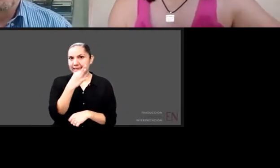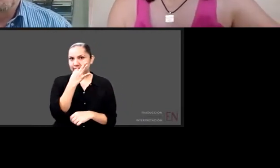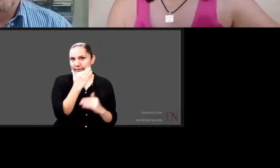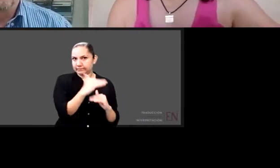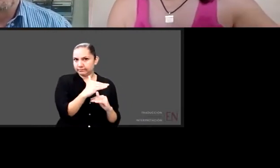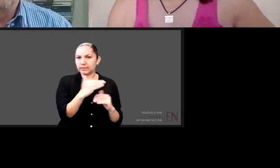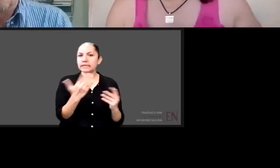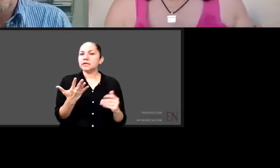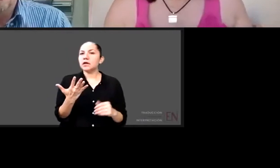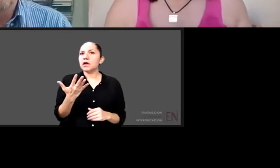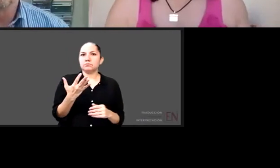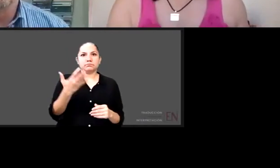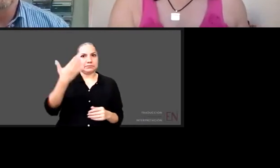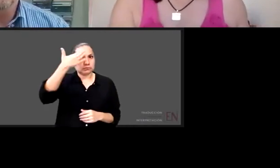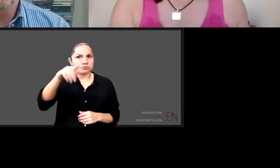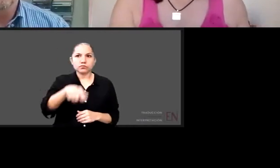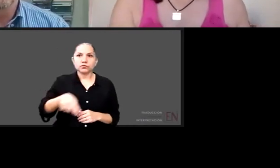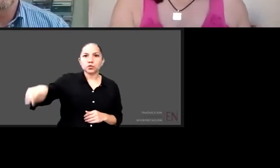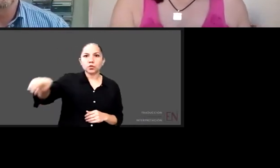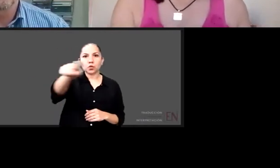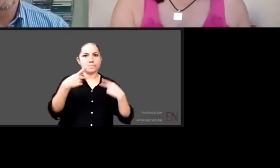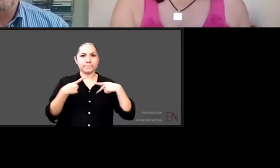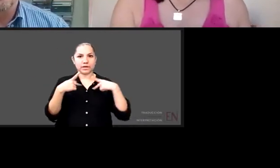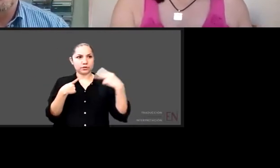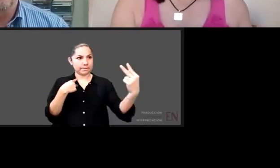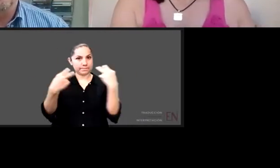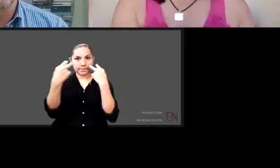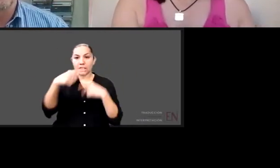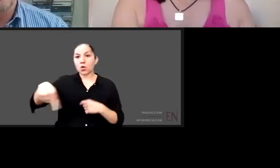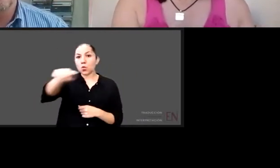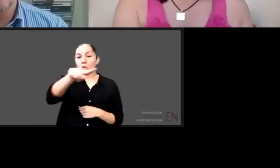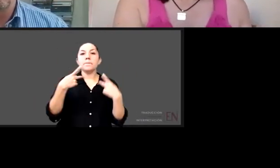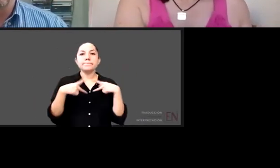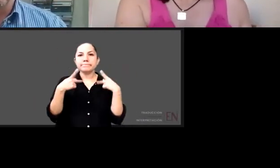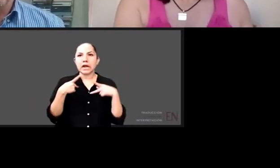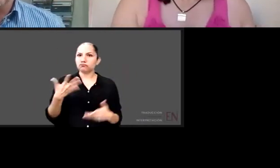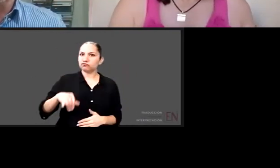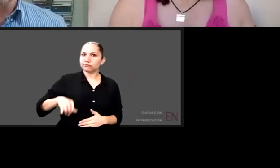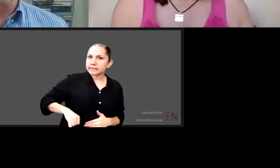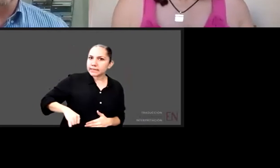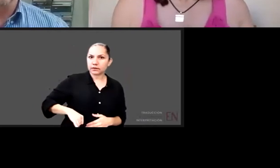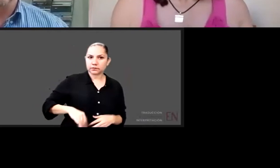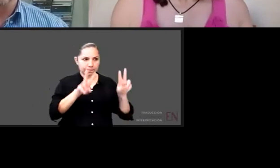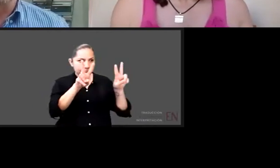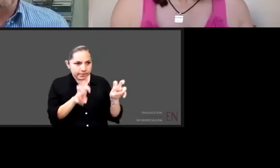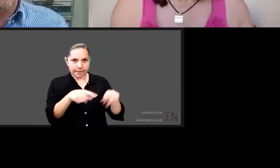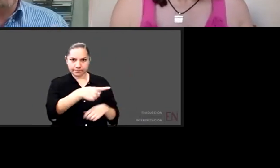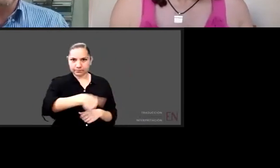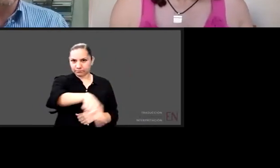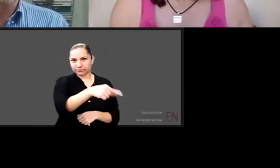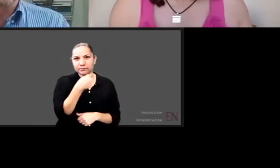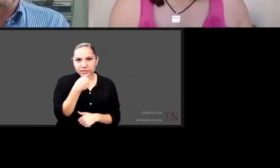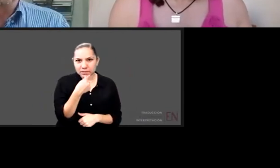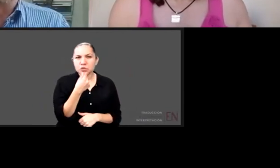que es gente sensible, gente interesada en esta temática, y me voy a